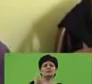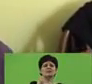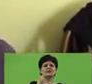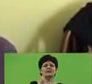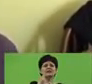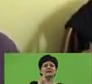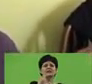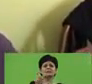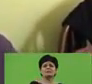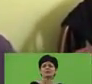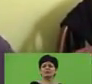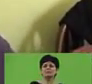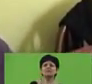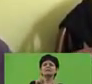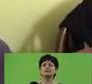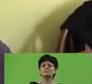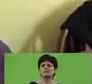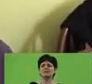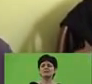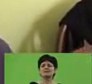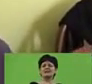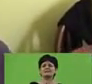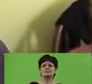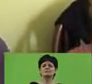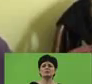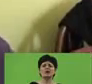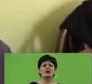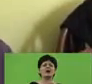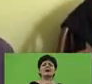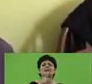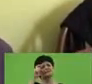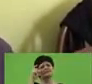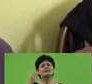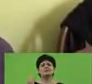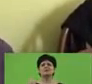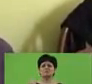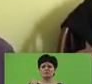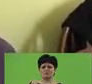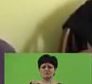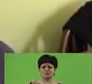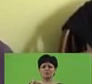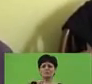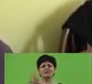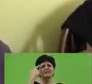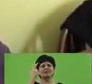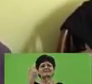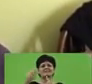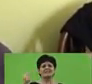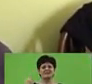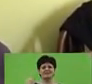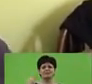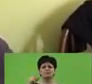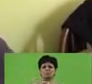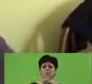funcional y lo que es la sexualidad y cómo hoy, ante un imaginario tan amplio,